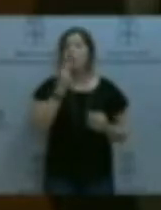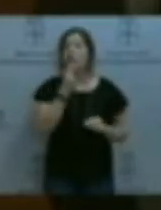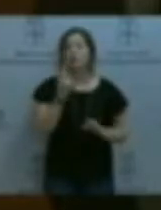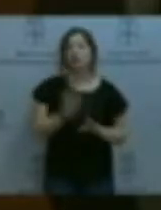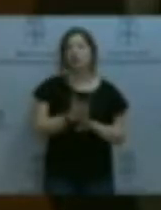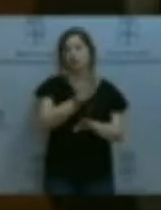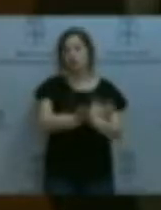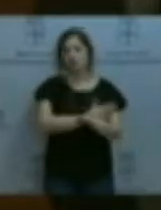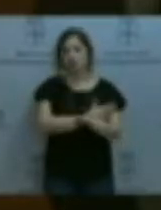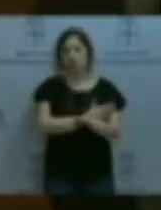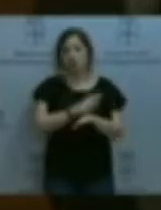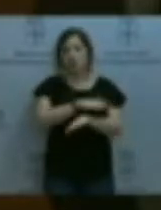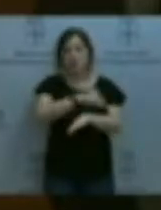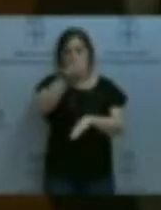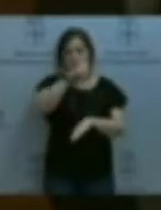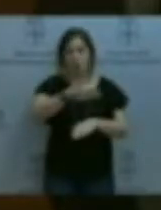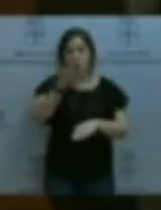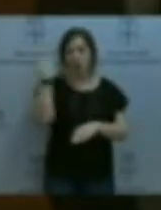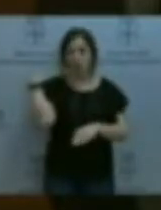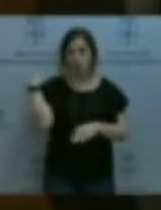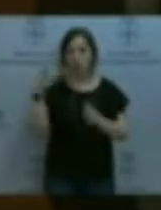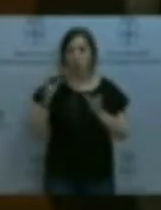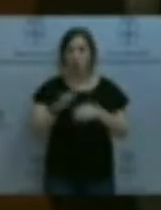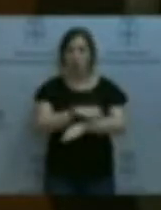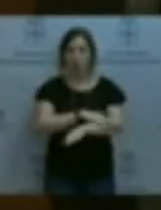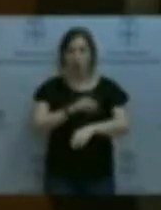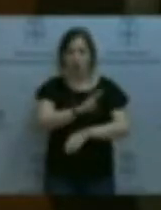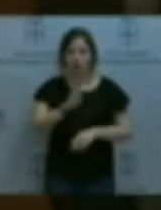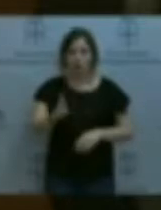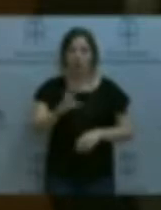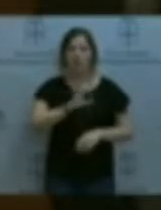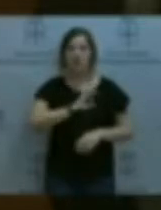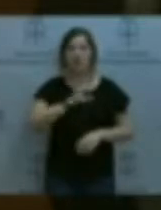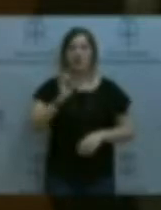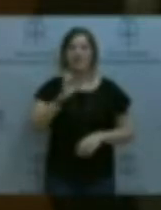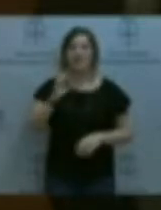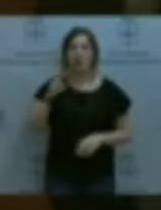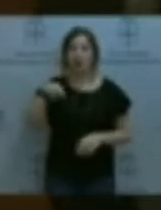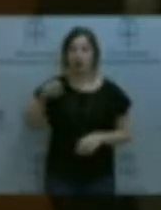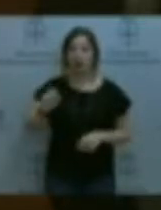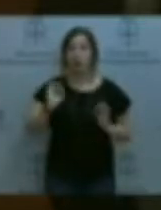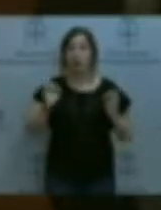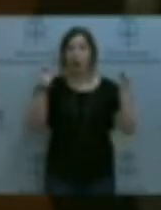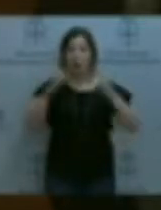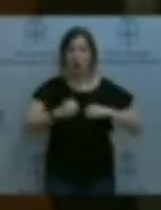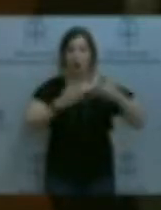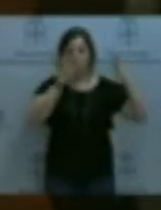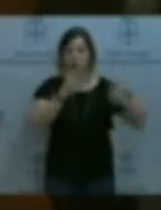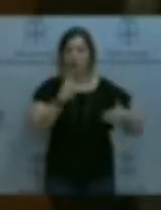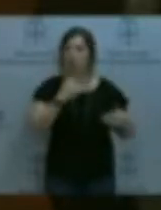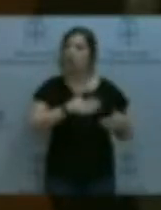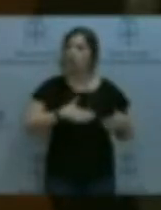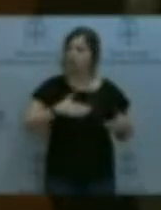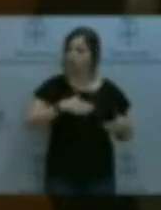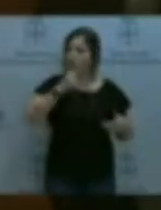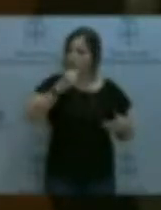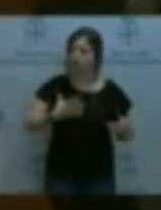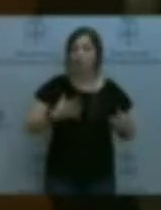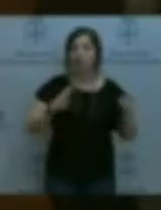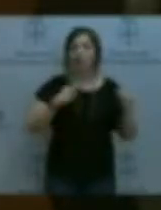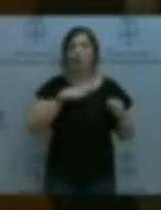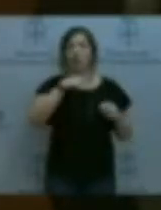partido popular el señor de la serna con el acuerdo con el que usted se mostró satisfecho igual que tampoco dijo que